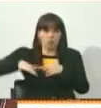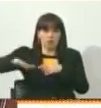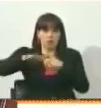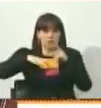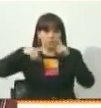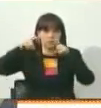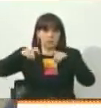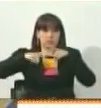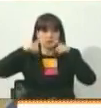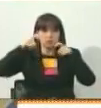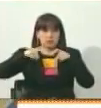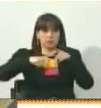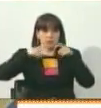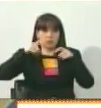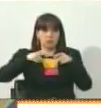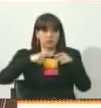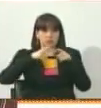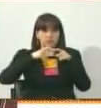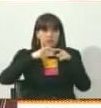predios.